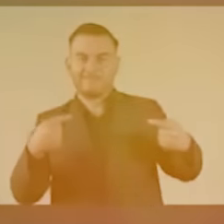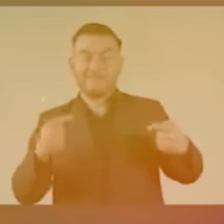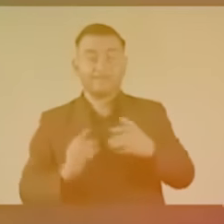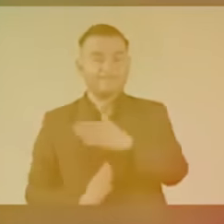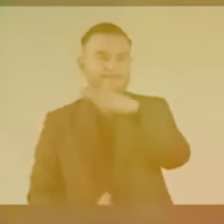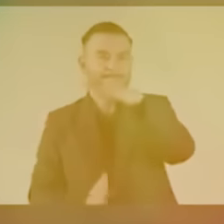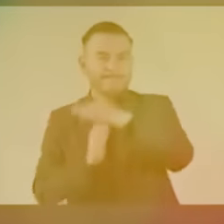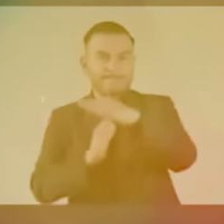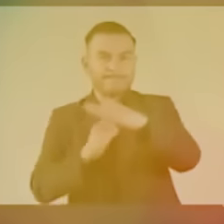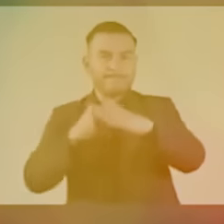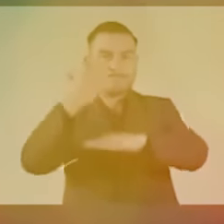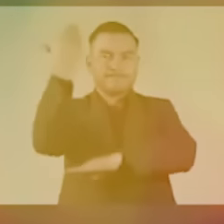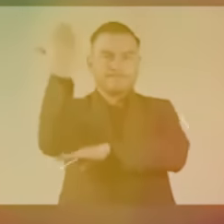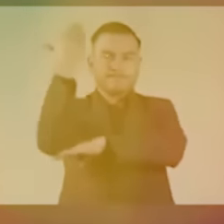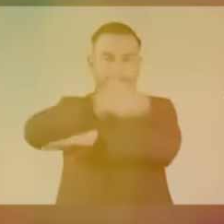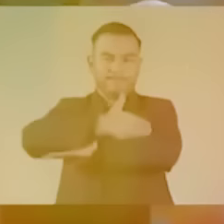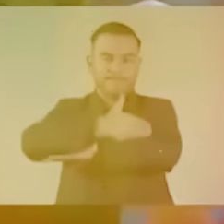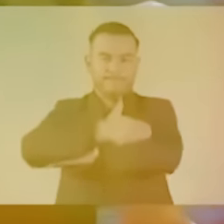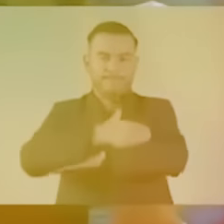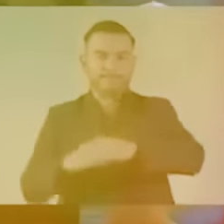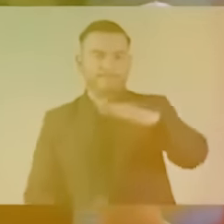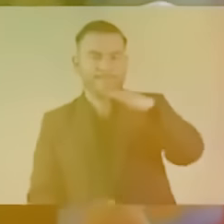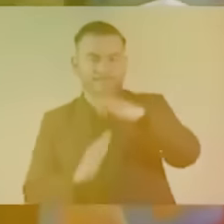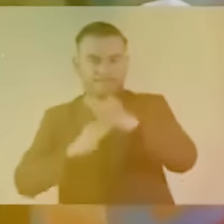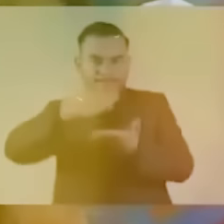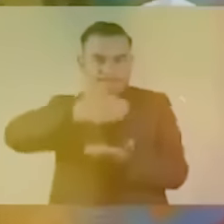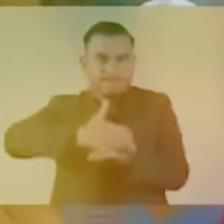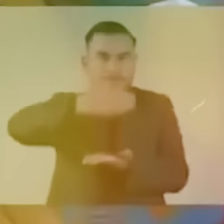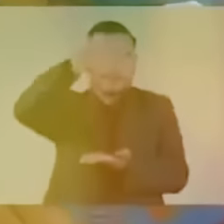contra toda barrera, contra todo muro.